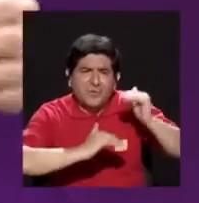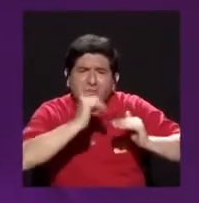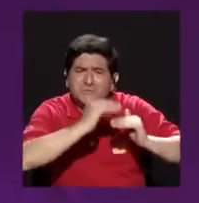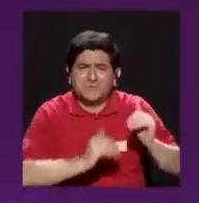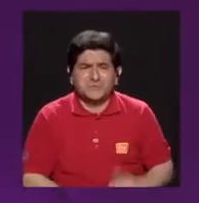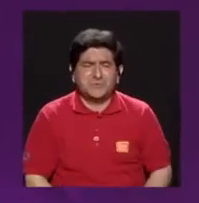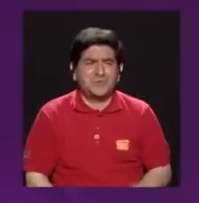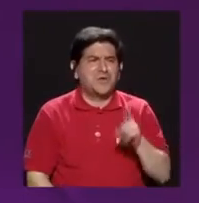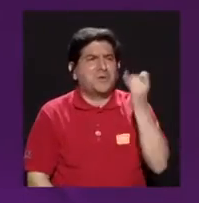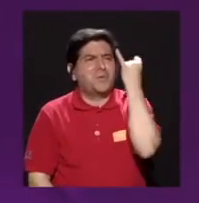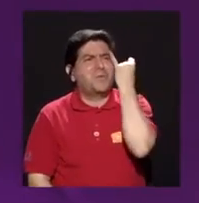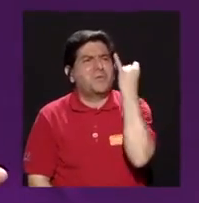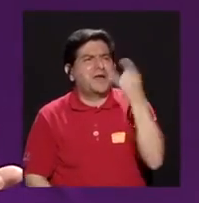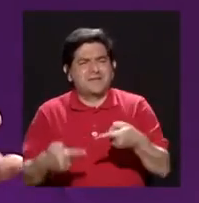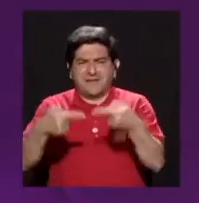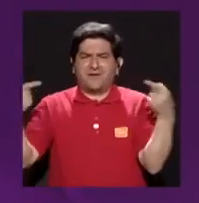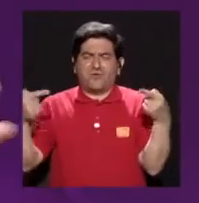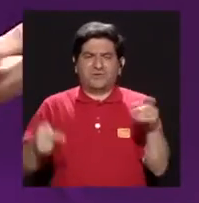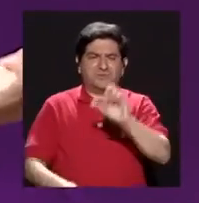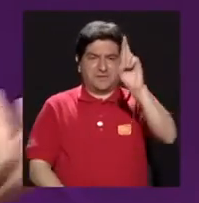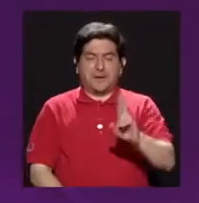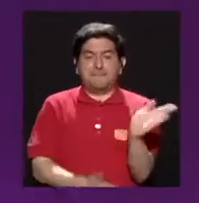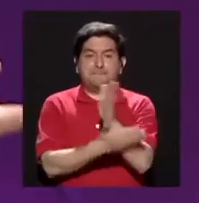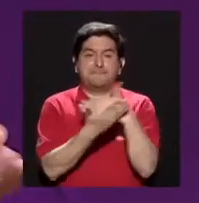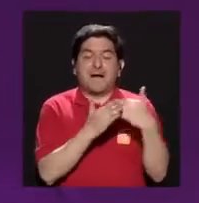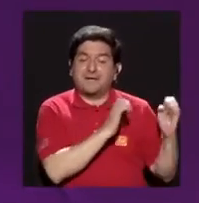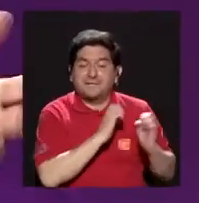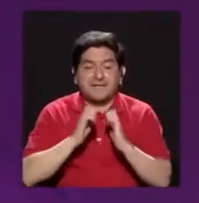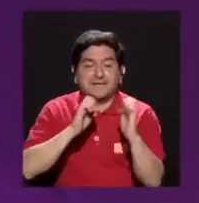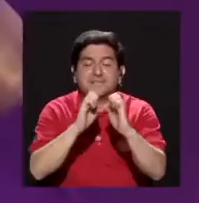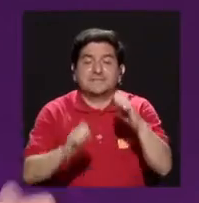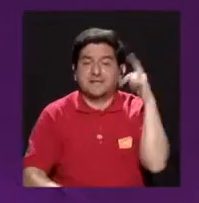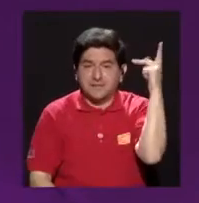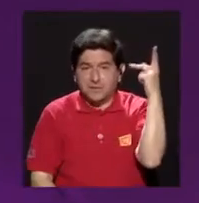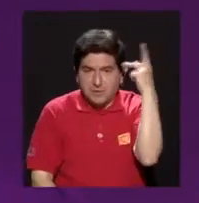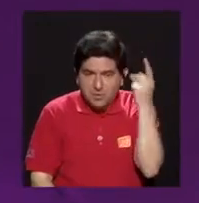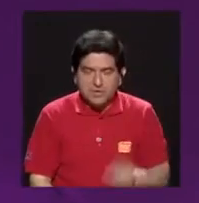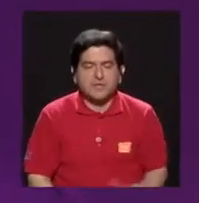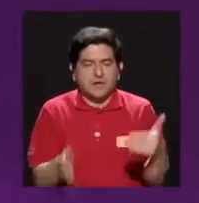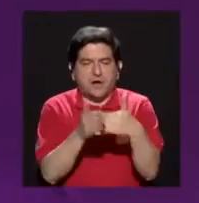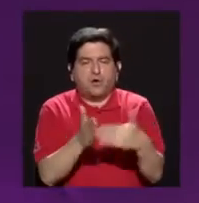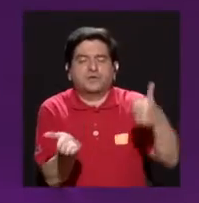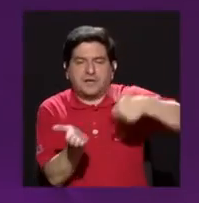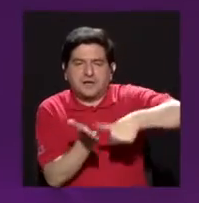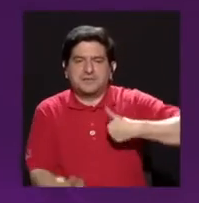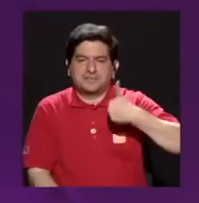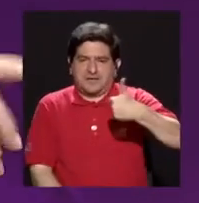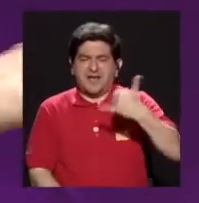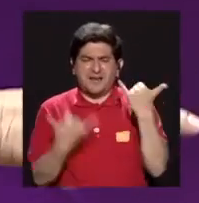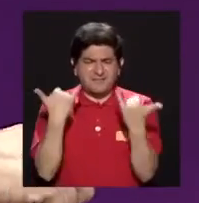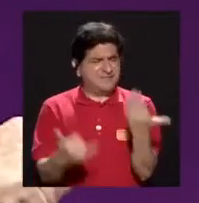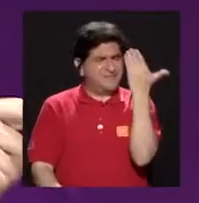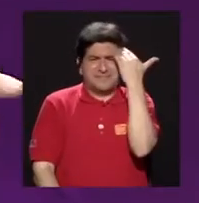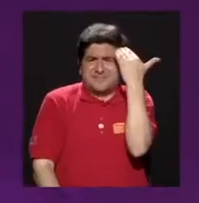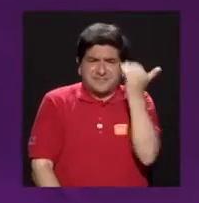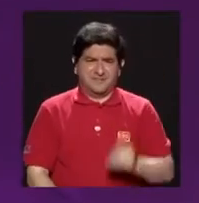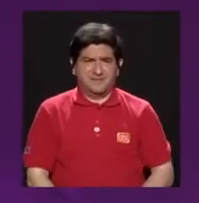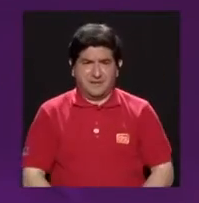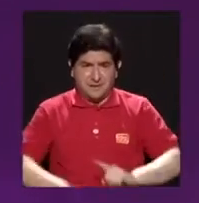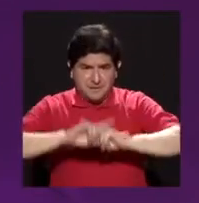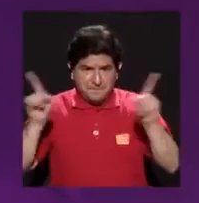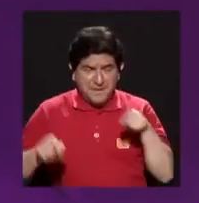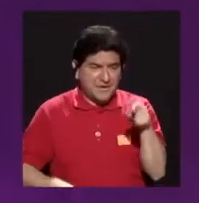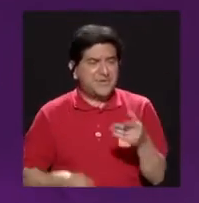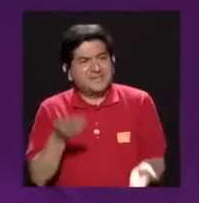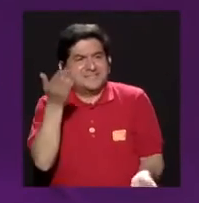cierto sentido, digamos, contra Costa Rica como parte de su estrategia política para su reelección. Eso ya lo sabemos. Pero en efecto,